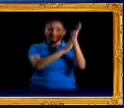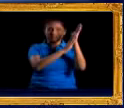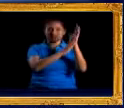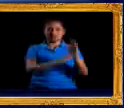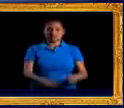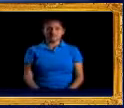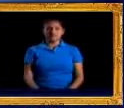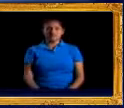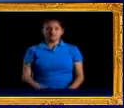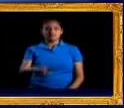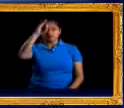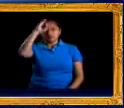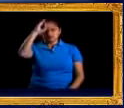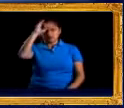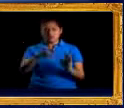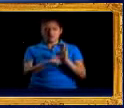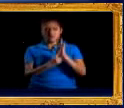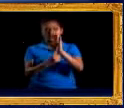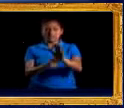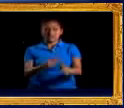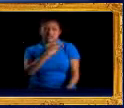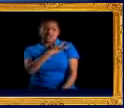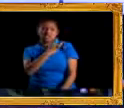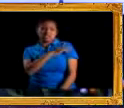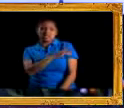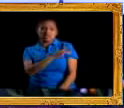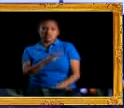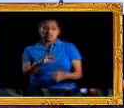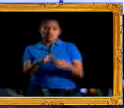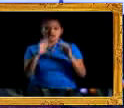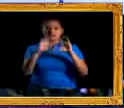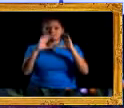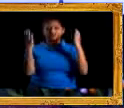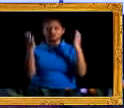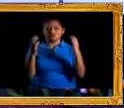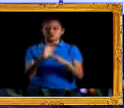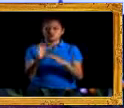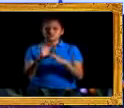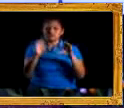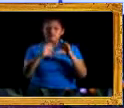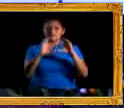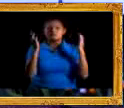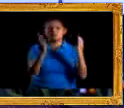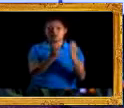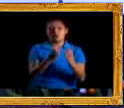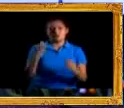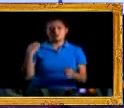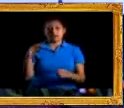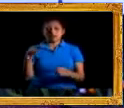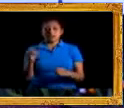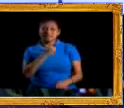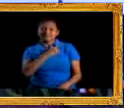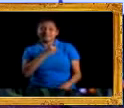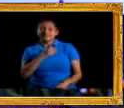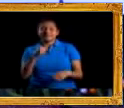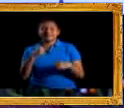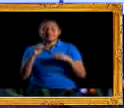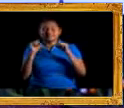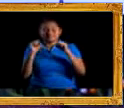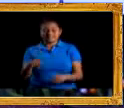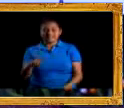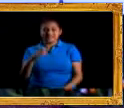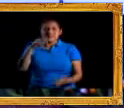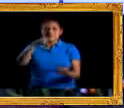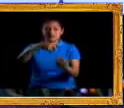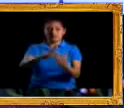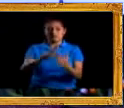Señores. Satanás le muestra las riquezas de la esfera del mundo para que las codicie. Si postrado me adoras,